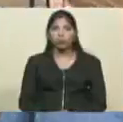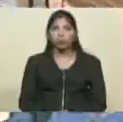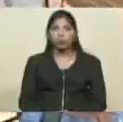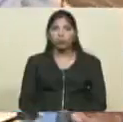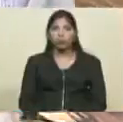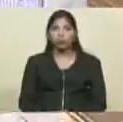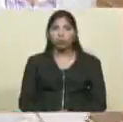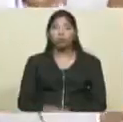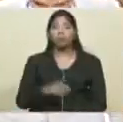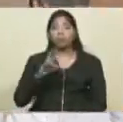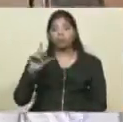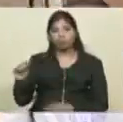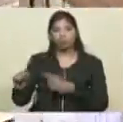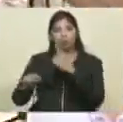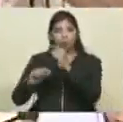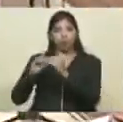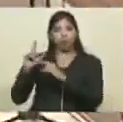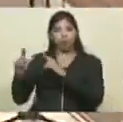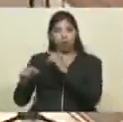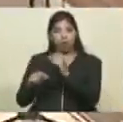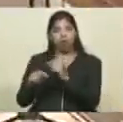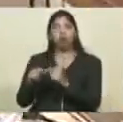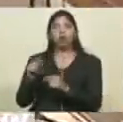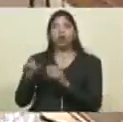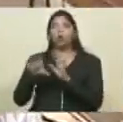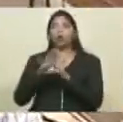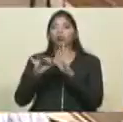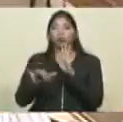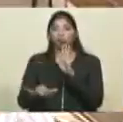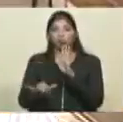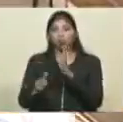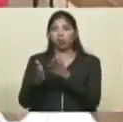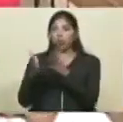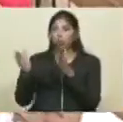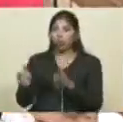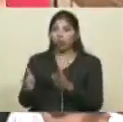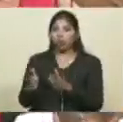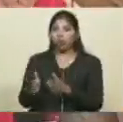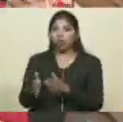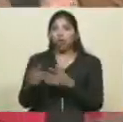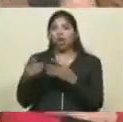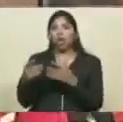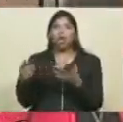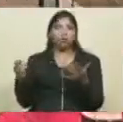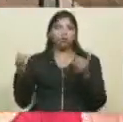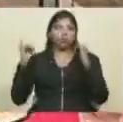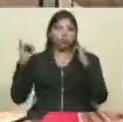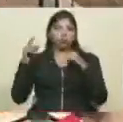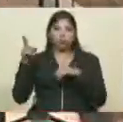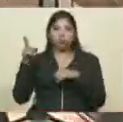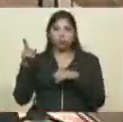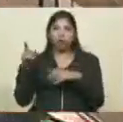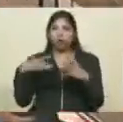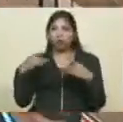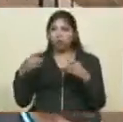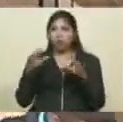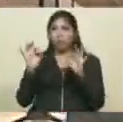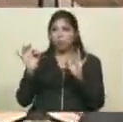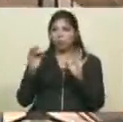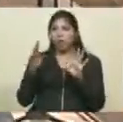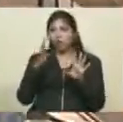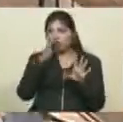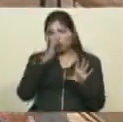Se retiran entonces los jóvenes patriotas, los jóvenes constituyentes a la conmemoración de la creación del Partido Socialista Unido de Venezuela,